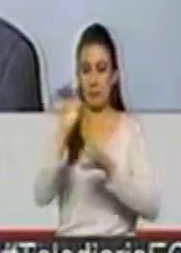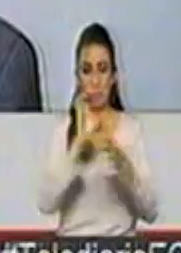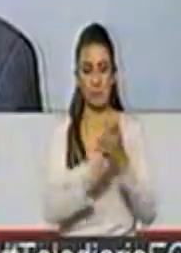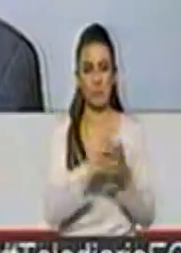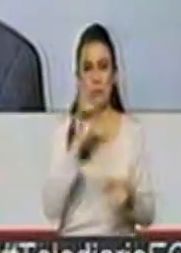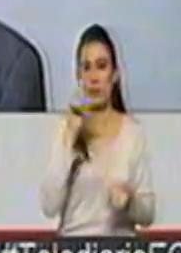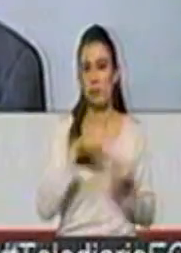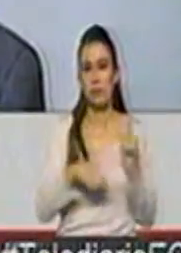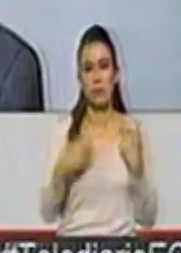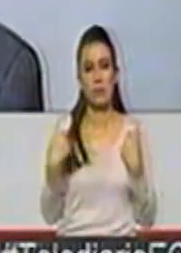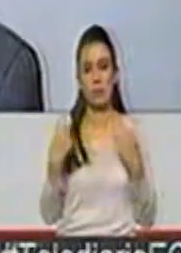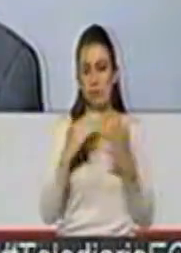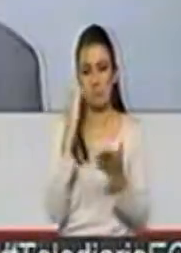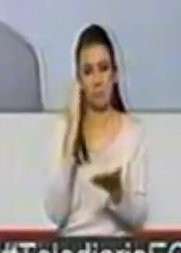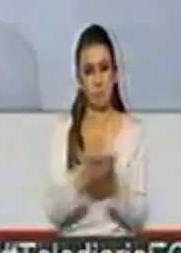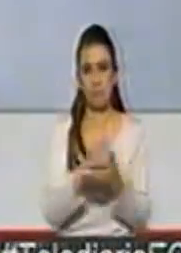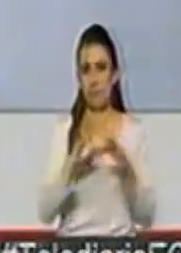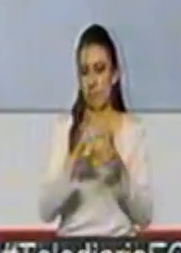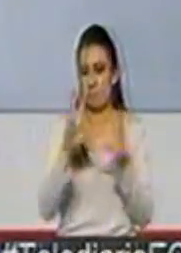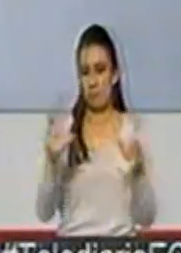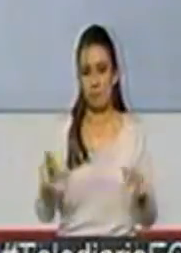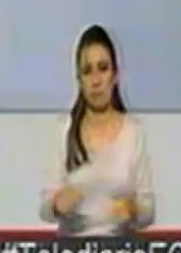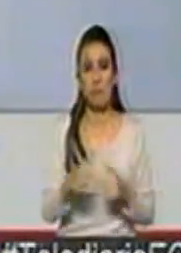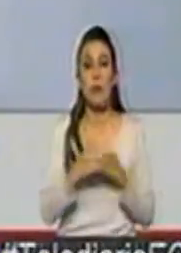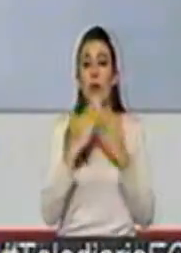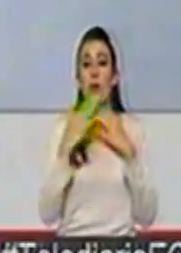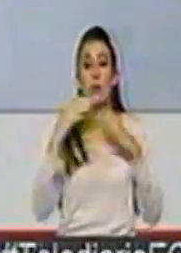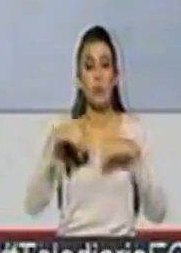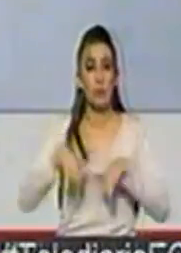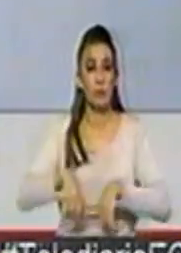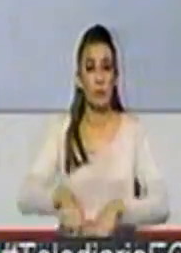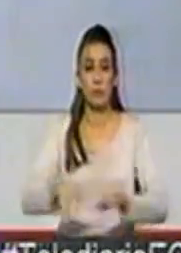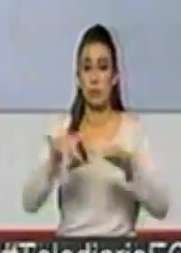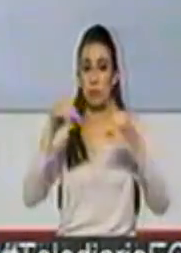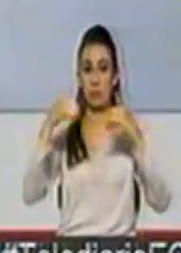acabar la corrupción en el Ecuador. Hay que mantener